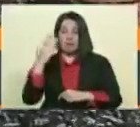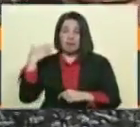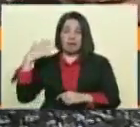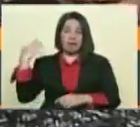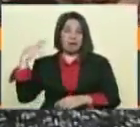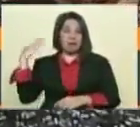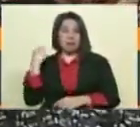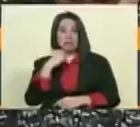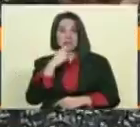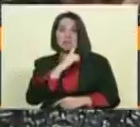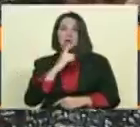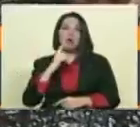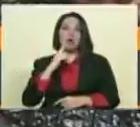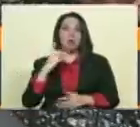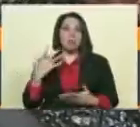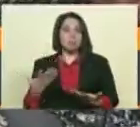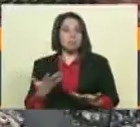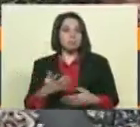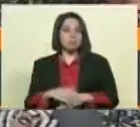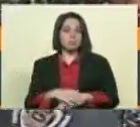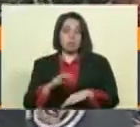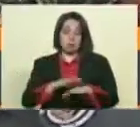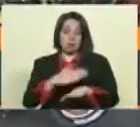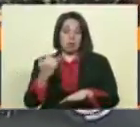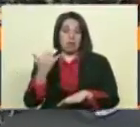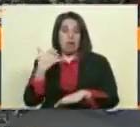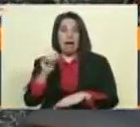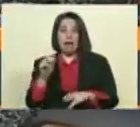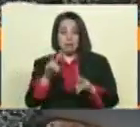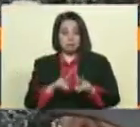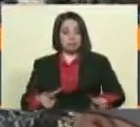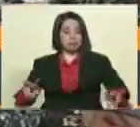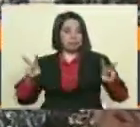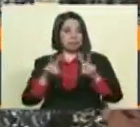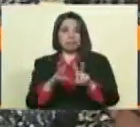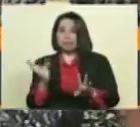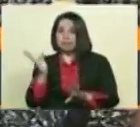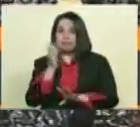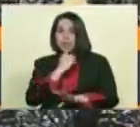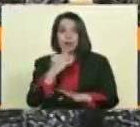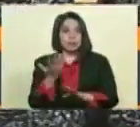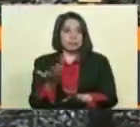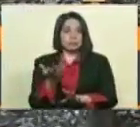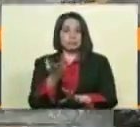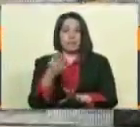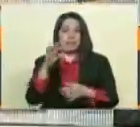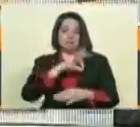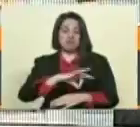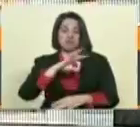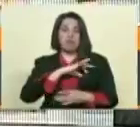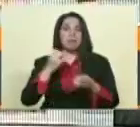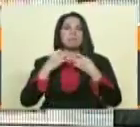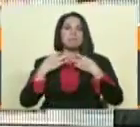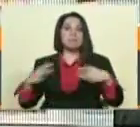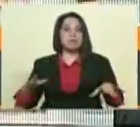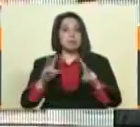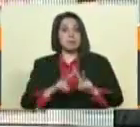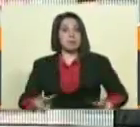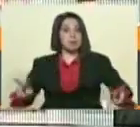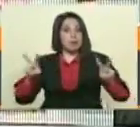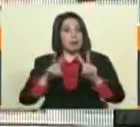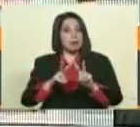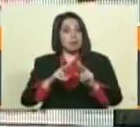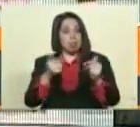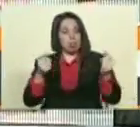tiempo, existe porque existen los antivalores en la sociedad. Así de sencillo. Porque la sociedad se